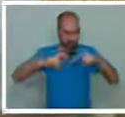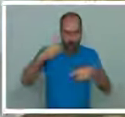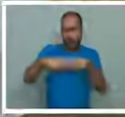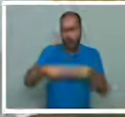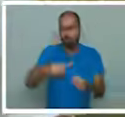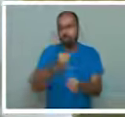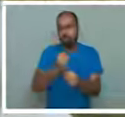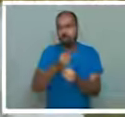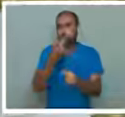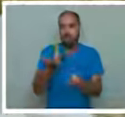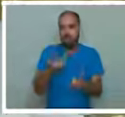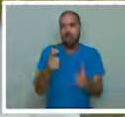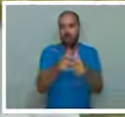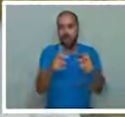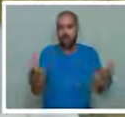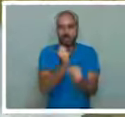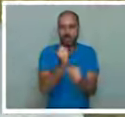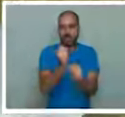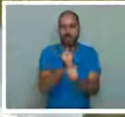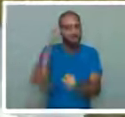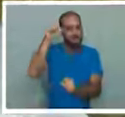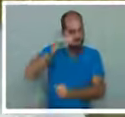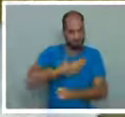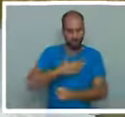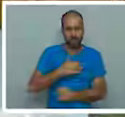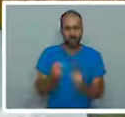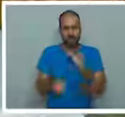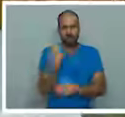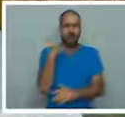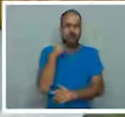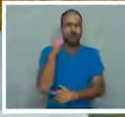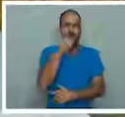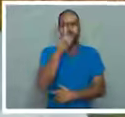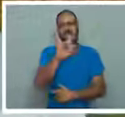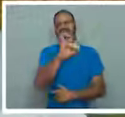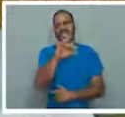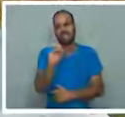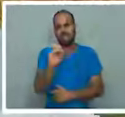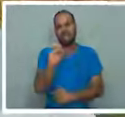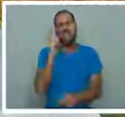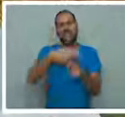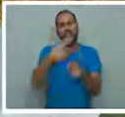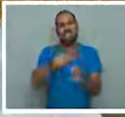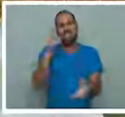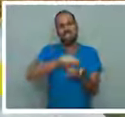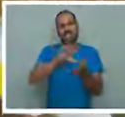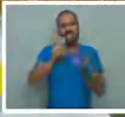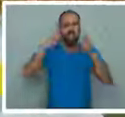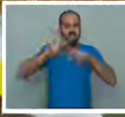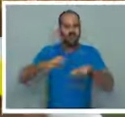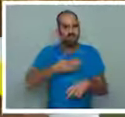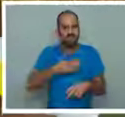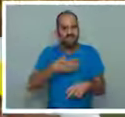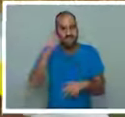1970 con el nombre de centro de investigación de la reproducción animal con el objetivo de crear un centro de investigaciones para el